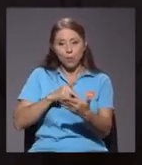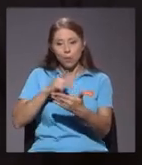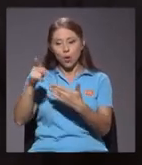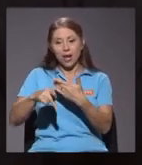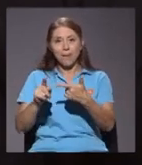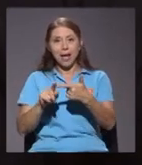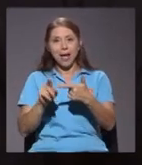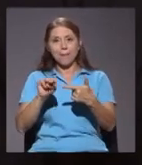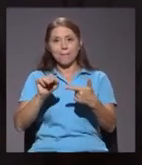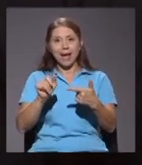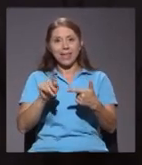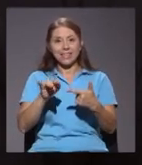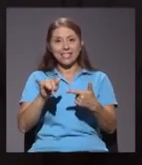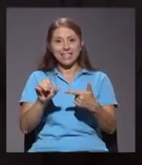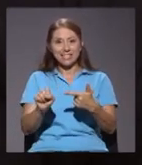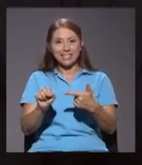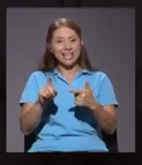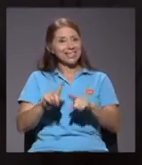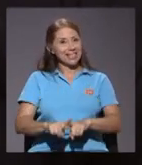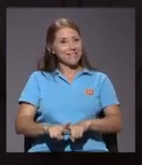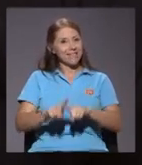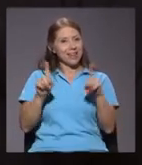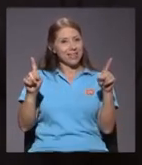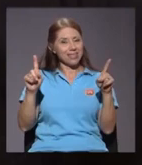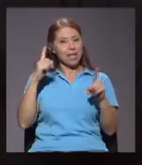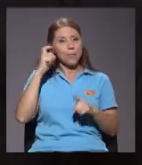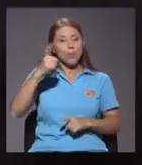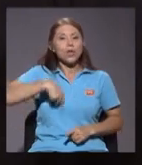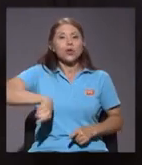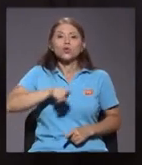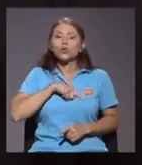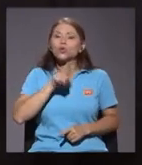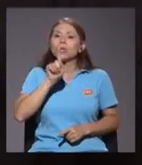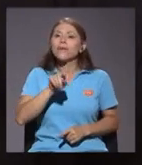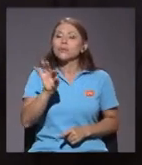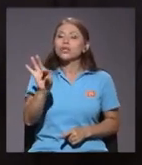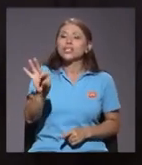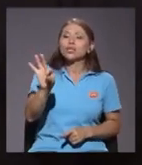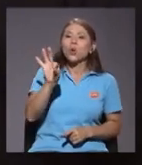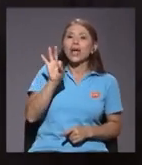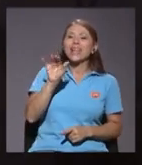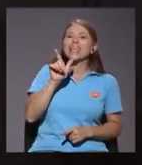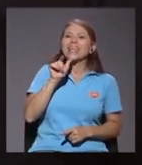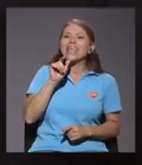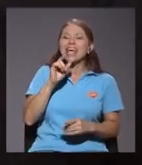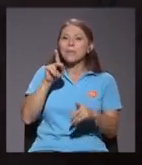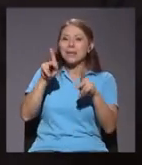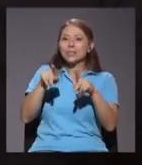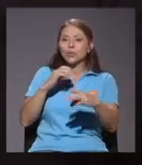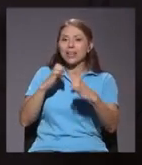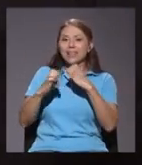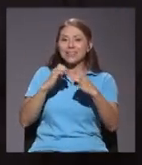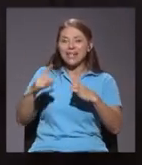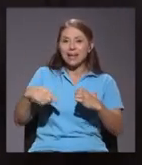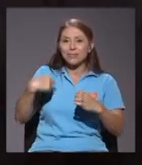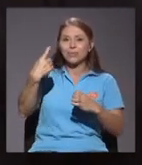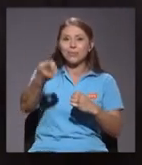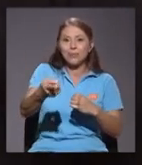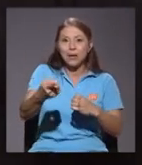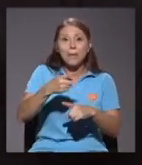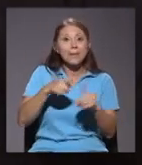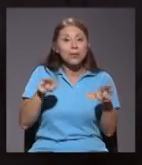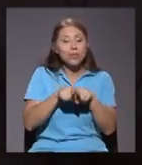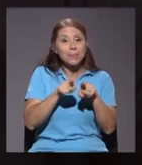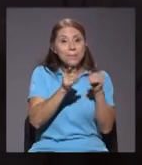yo creo que tenemos que tener buen tino en escoger quién es el enrizado del día siguiente pero además la preparación de la entrevista